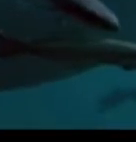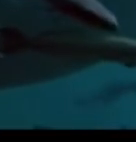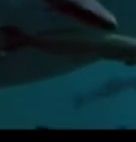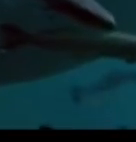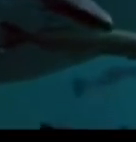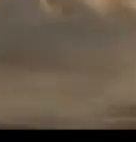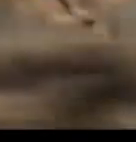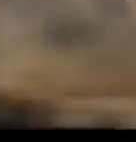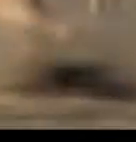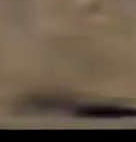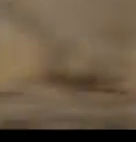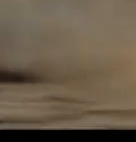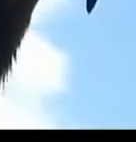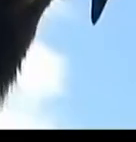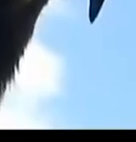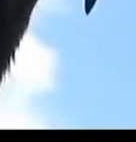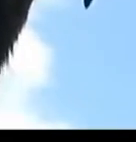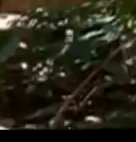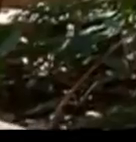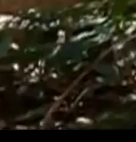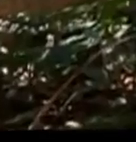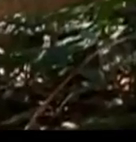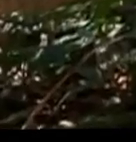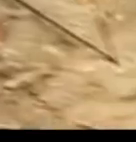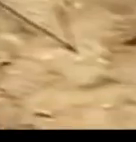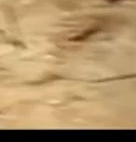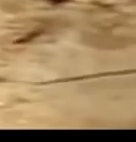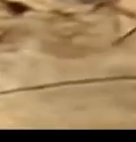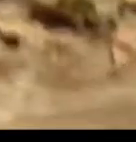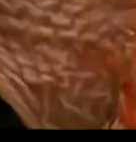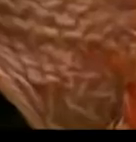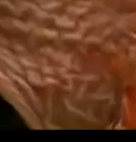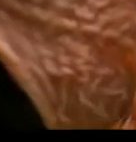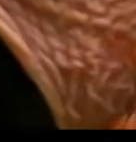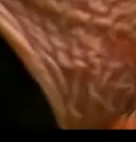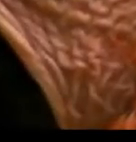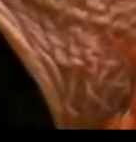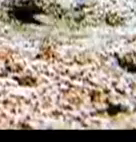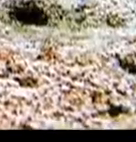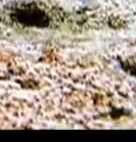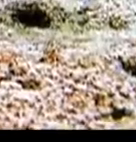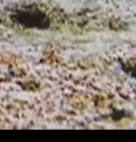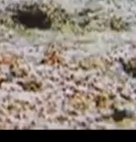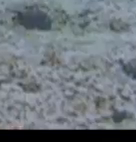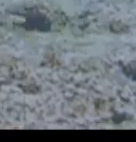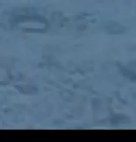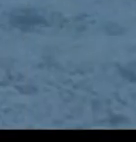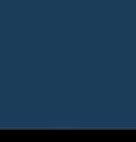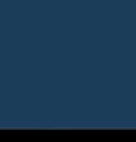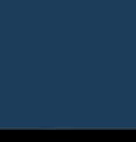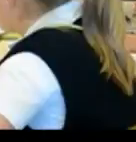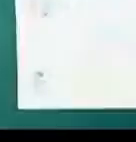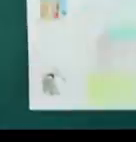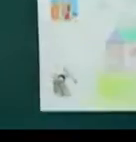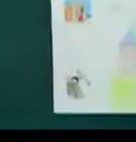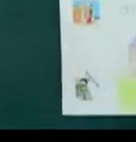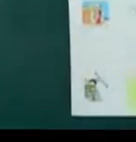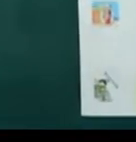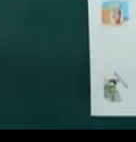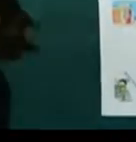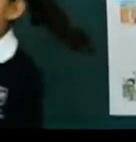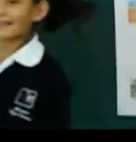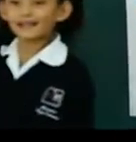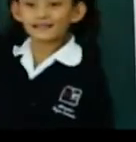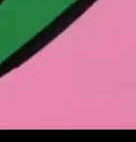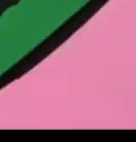y aplicaciones a través de las cuales genera y difunde contenidos que contribuyen a la educación ambiental. Buenas noticias